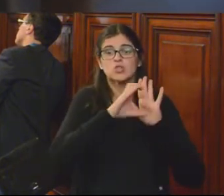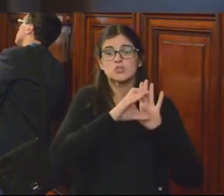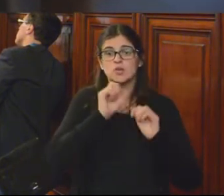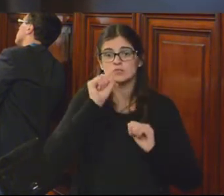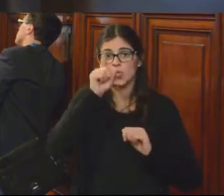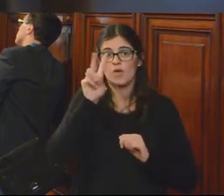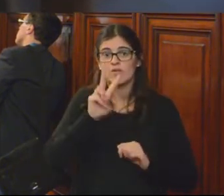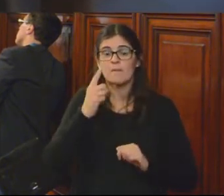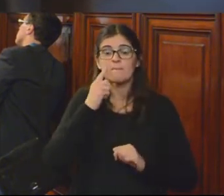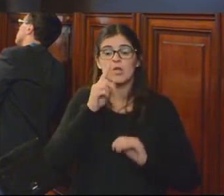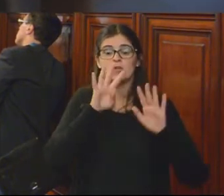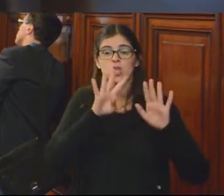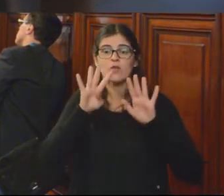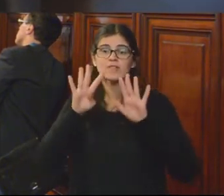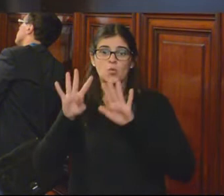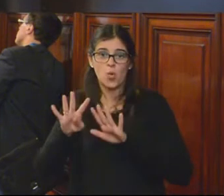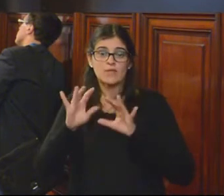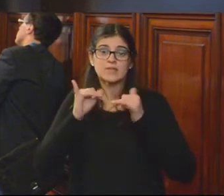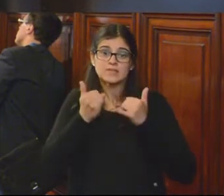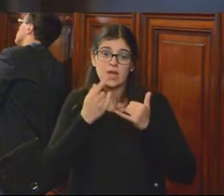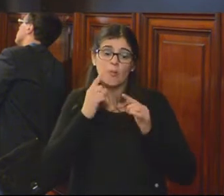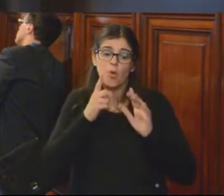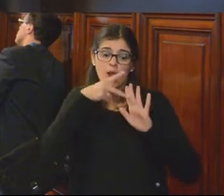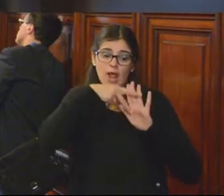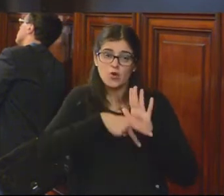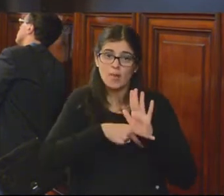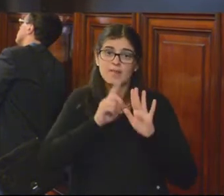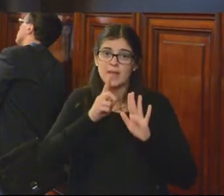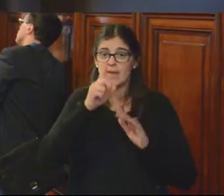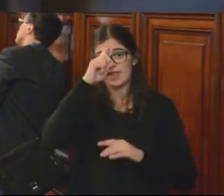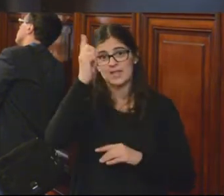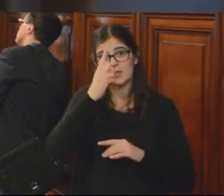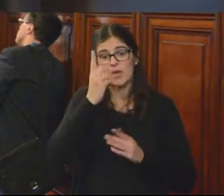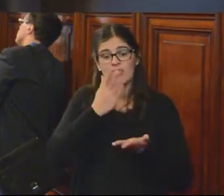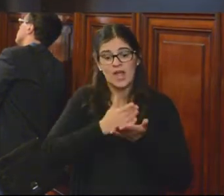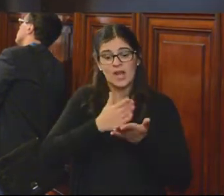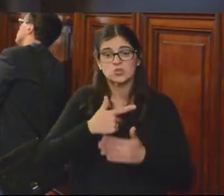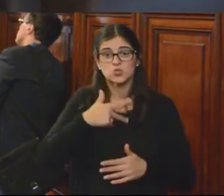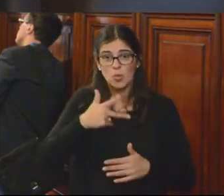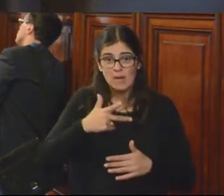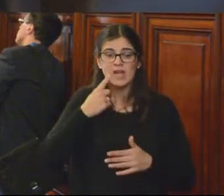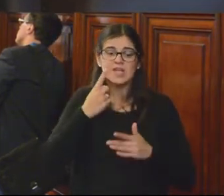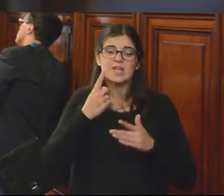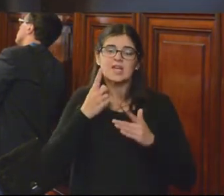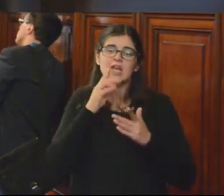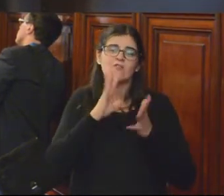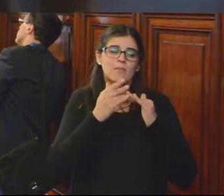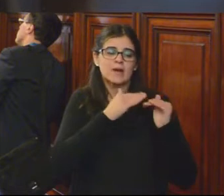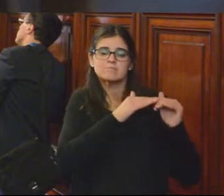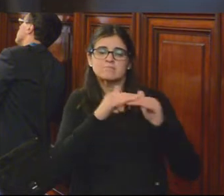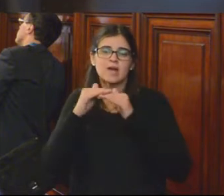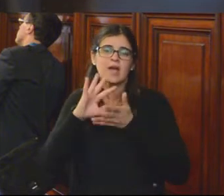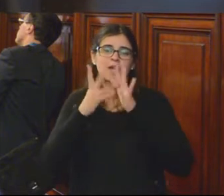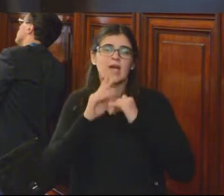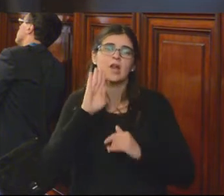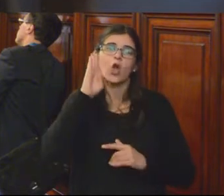de 1999, como de las normas internacionales de derechos humanos y los estándares o los principios básicos